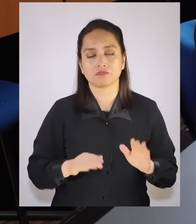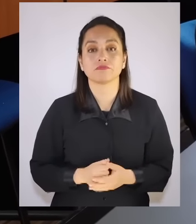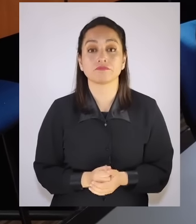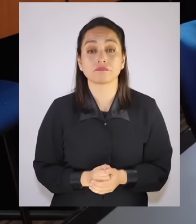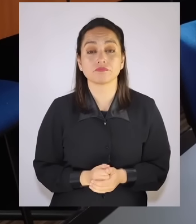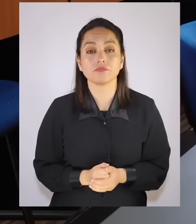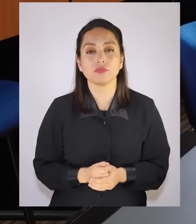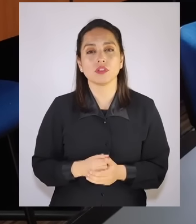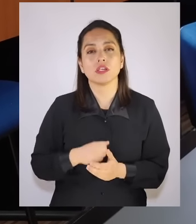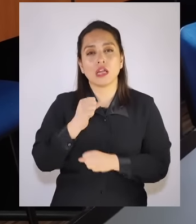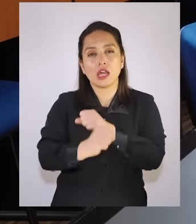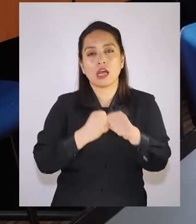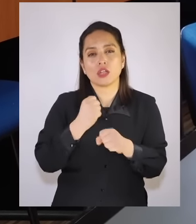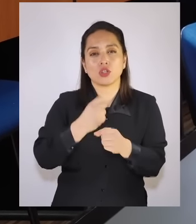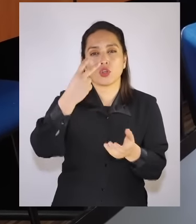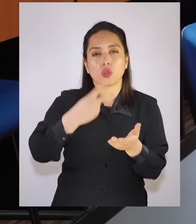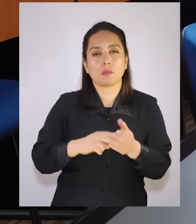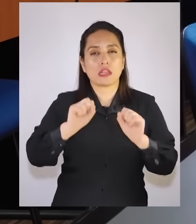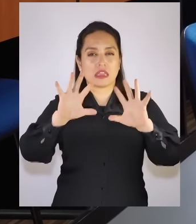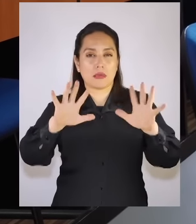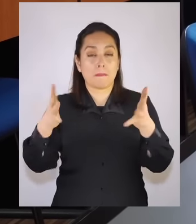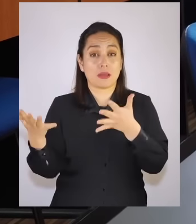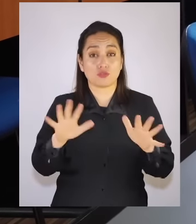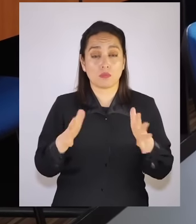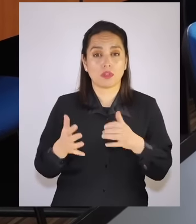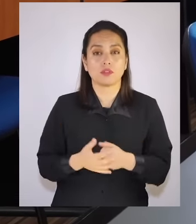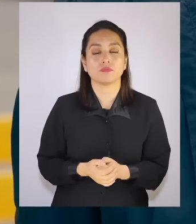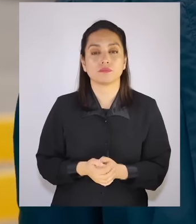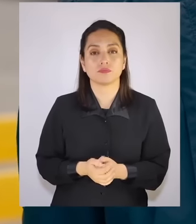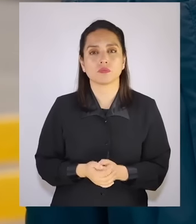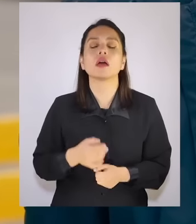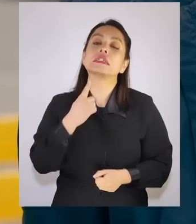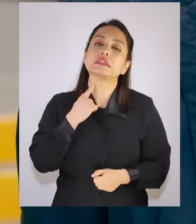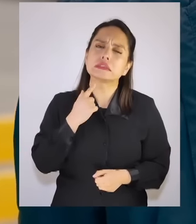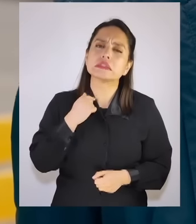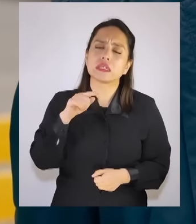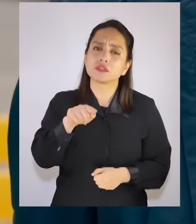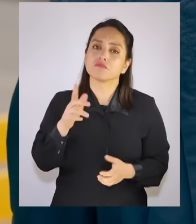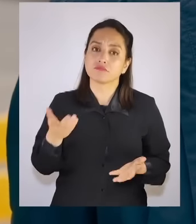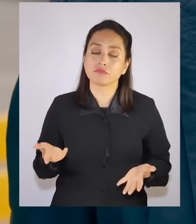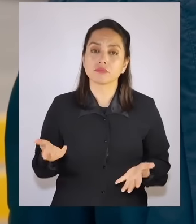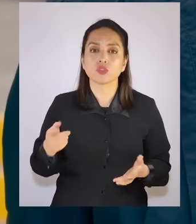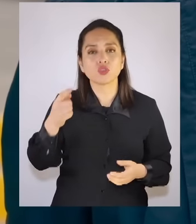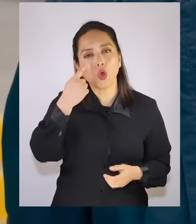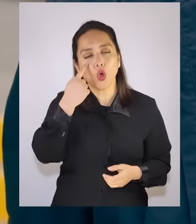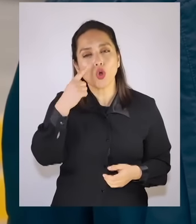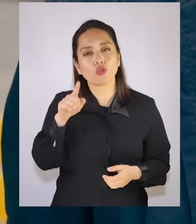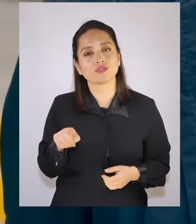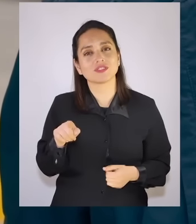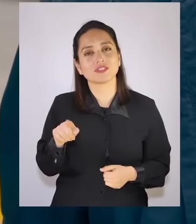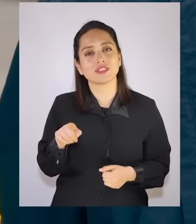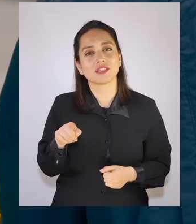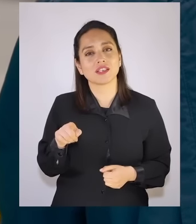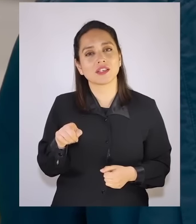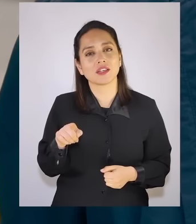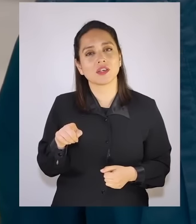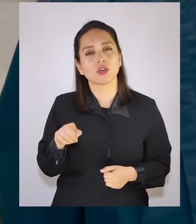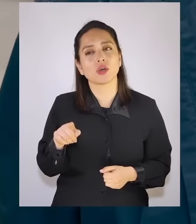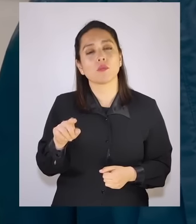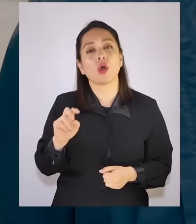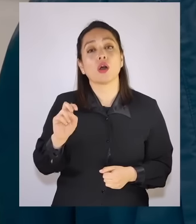En los años 2010, más o menos, me interesó esto y conocí a un